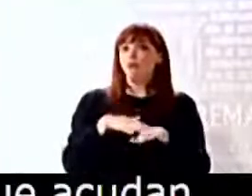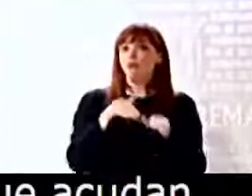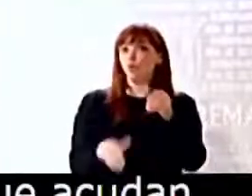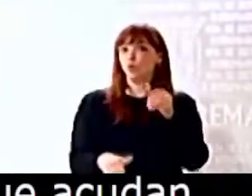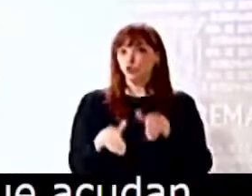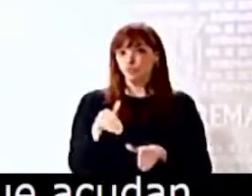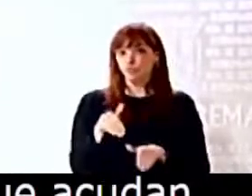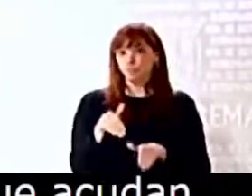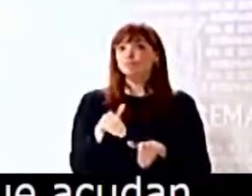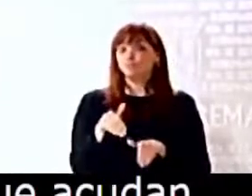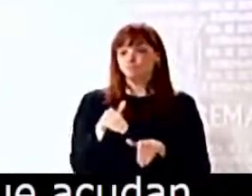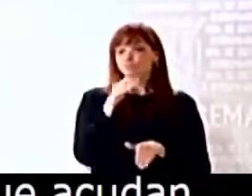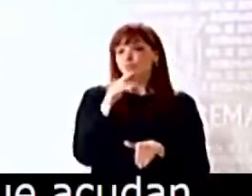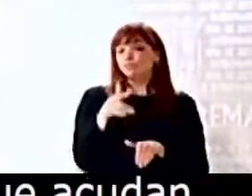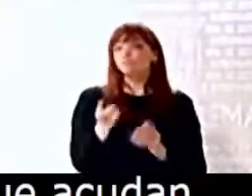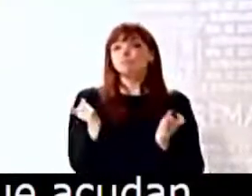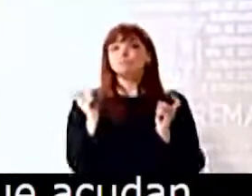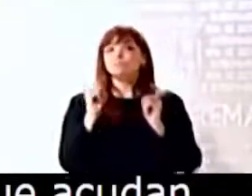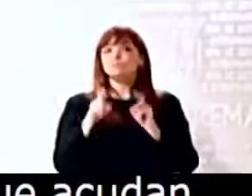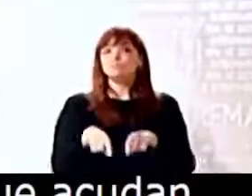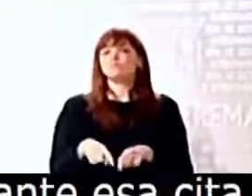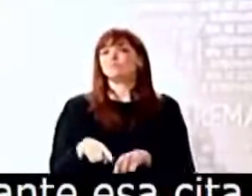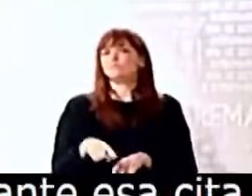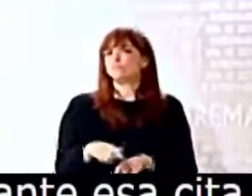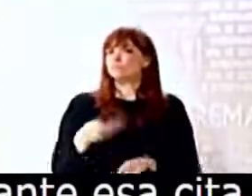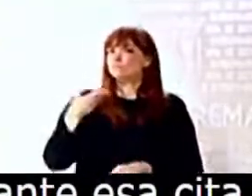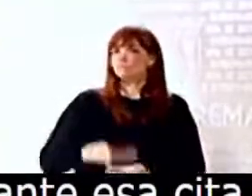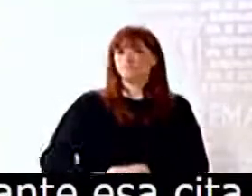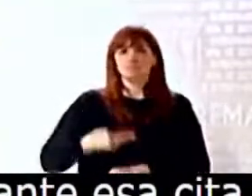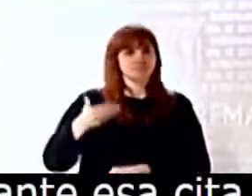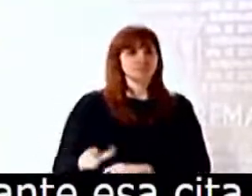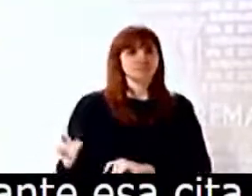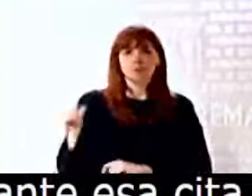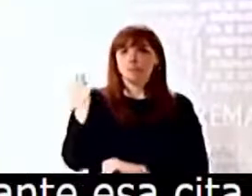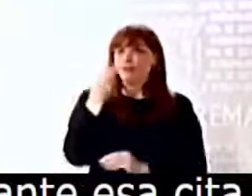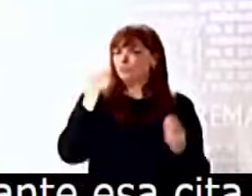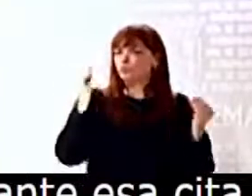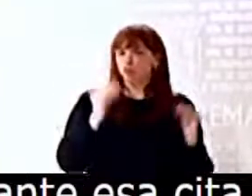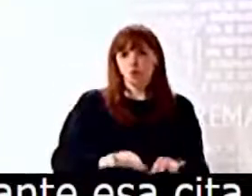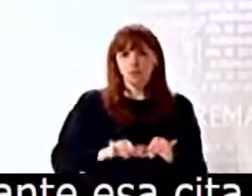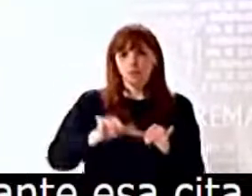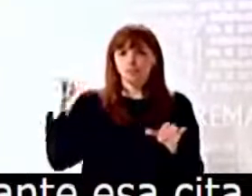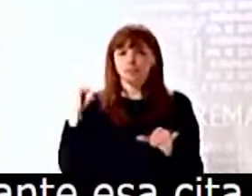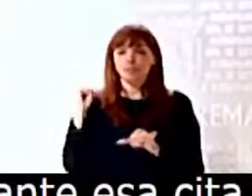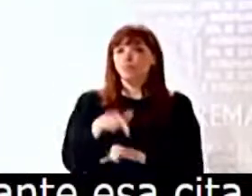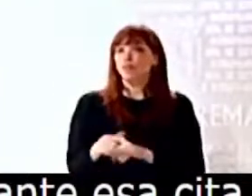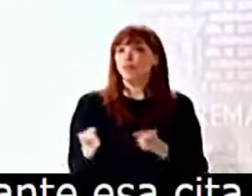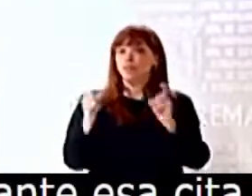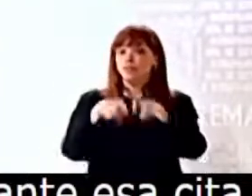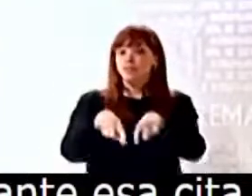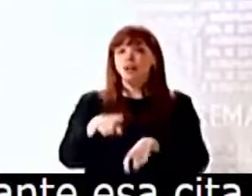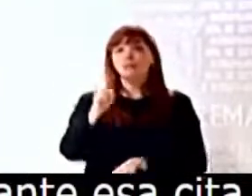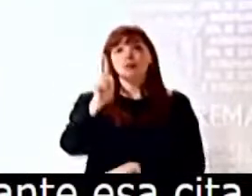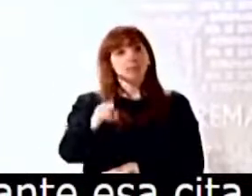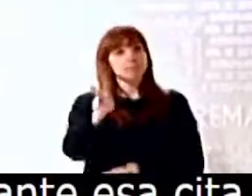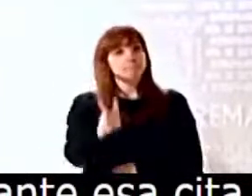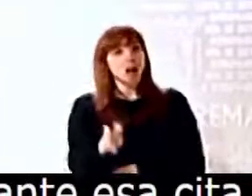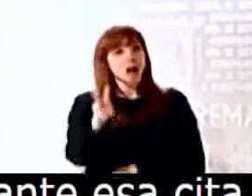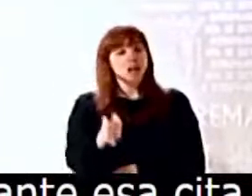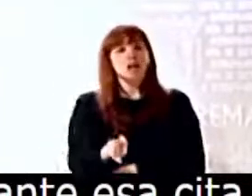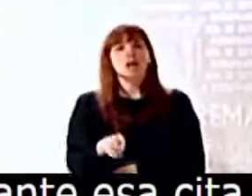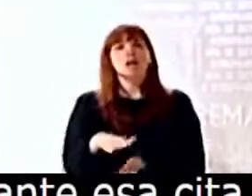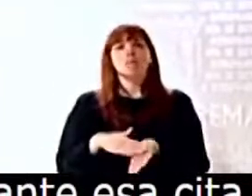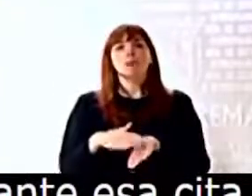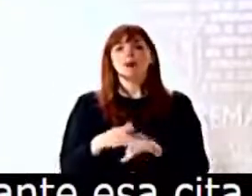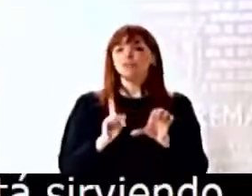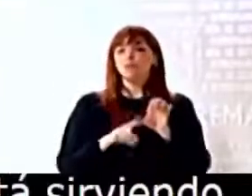votar ante esa cita que es histórica. Una cita que además está sirviendo para